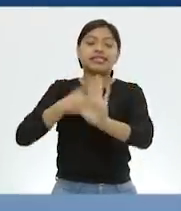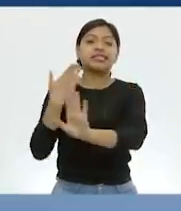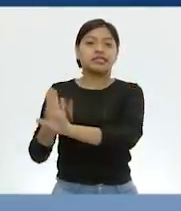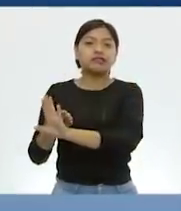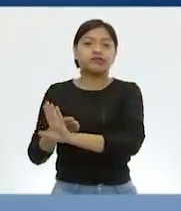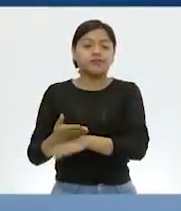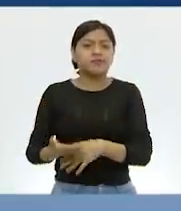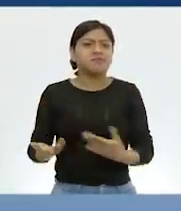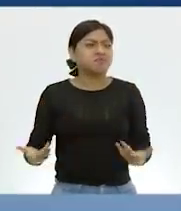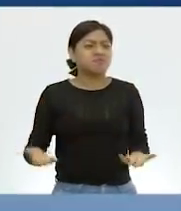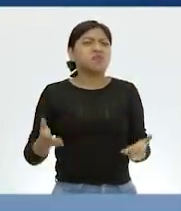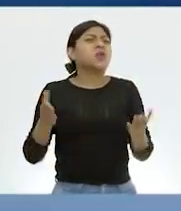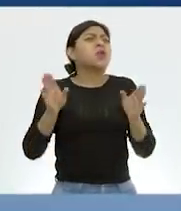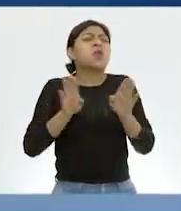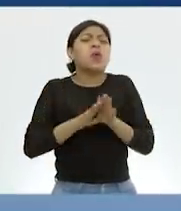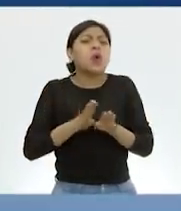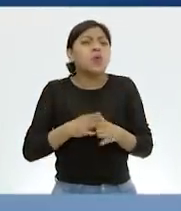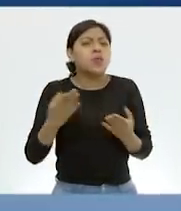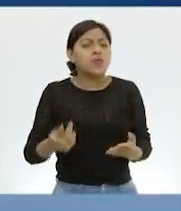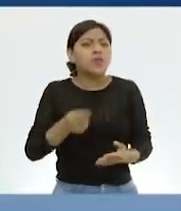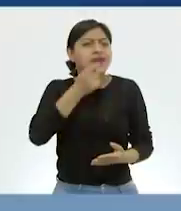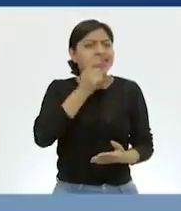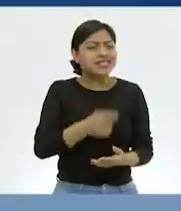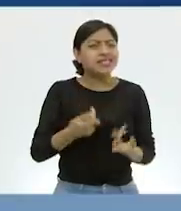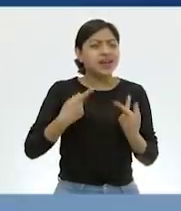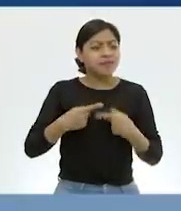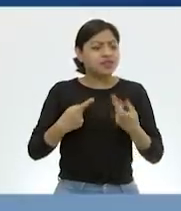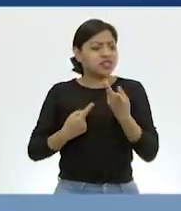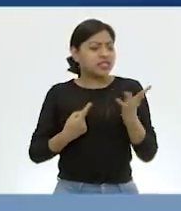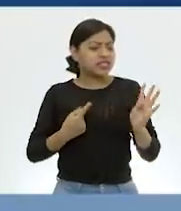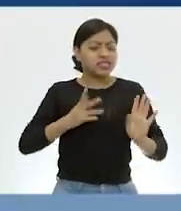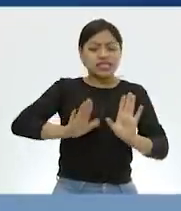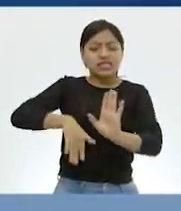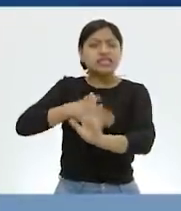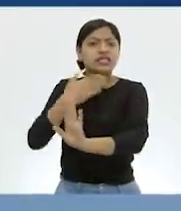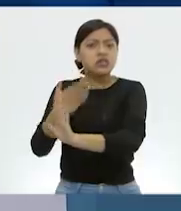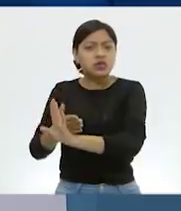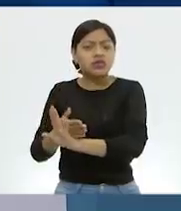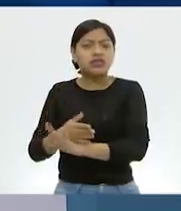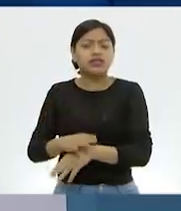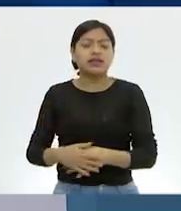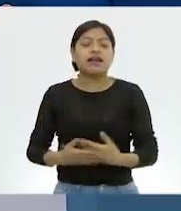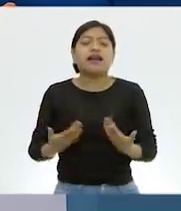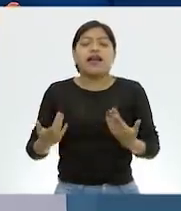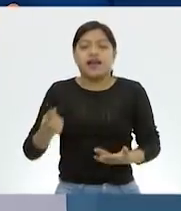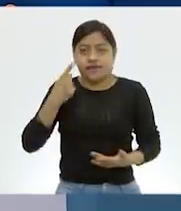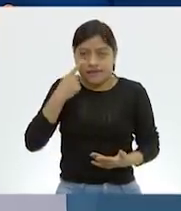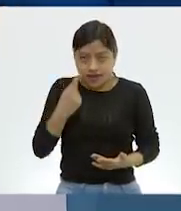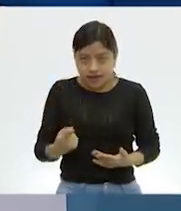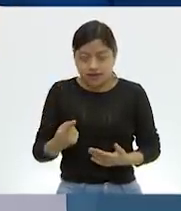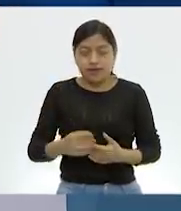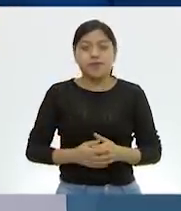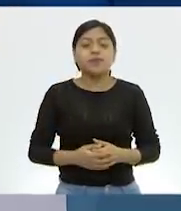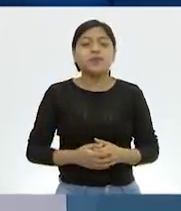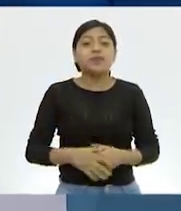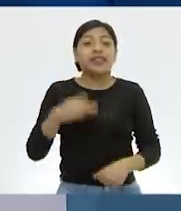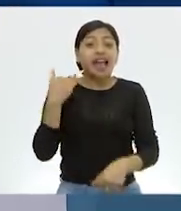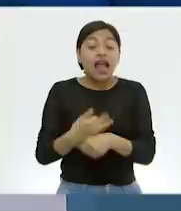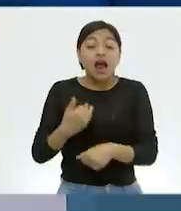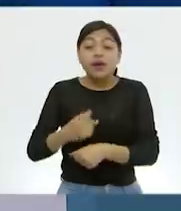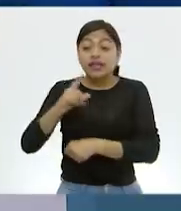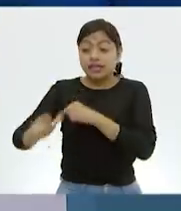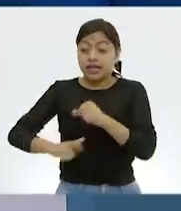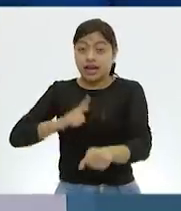Pero maestra, ¿cómo que por la acción de los seres humanos? Una de las causas que está generando